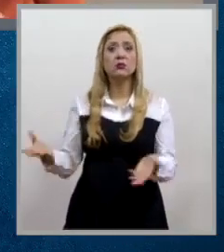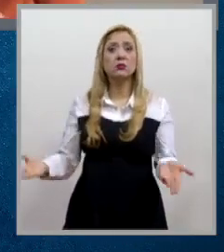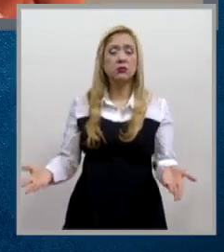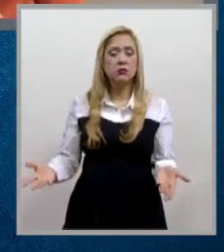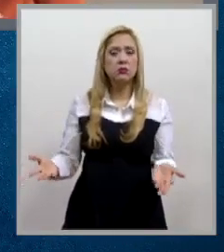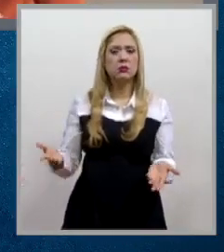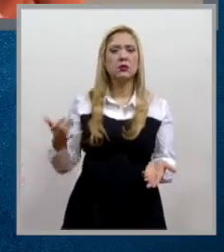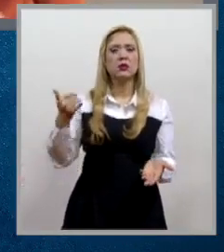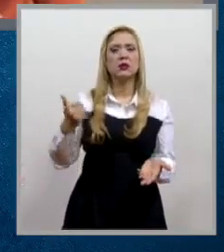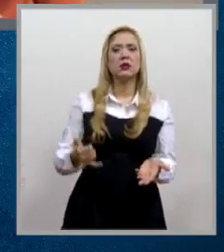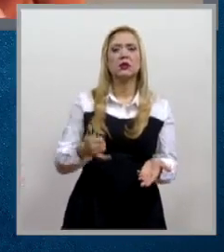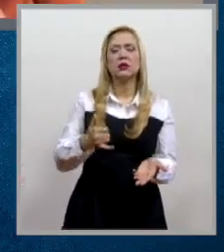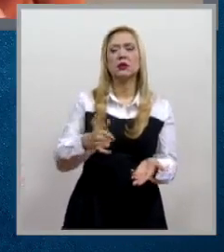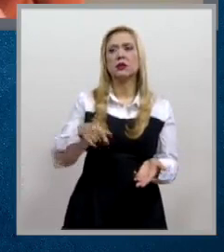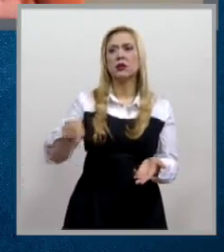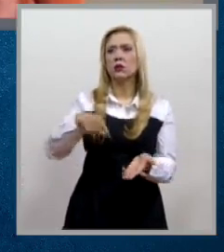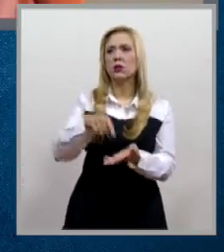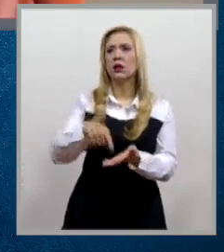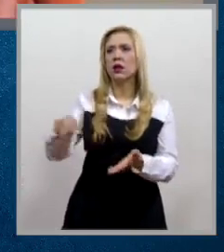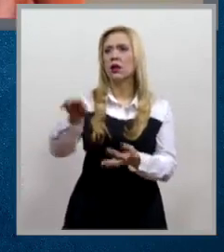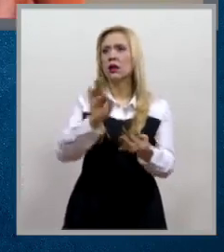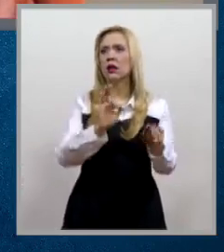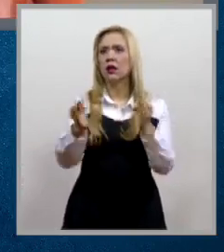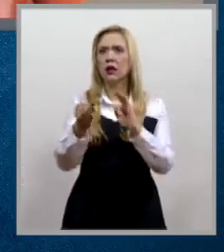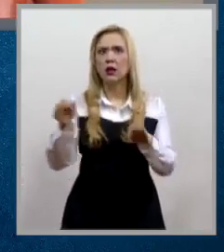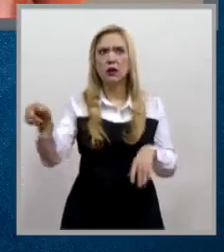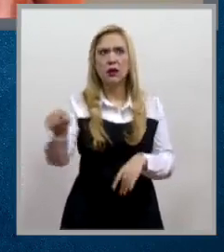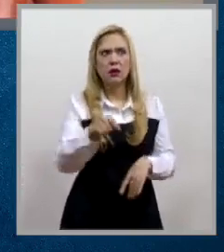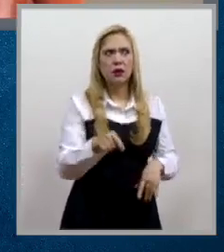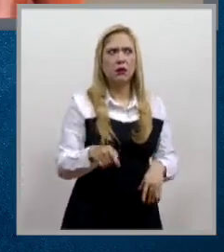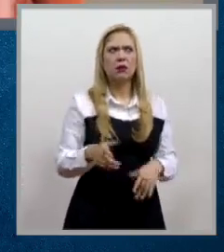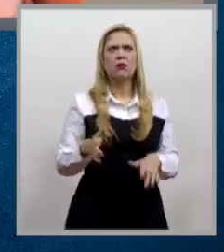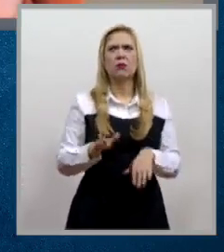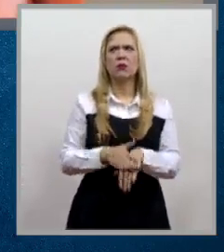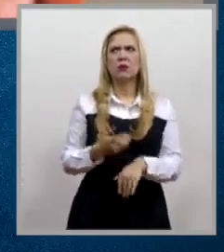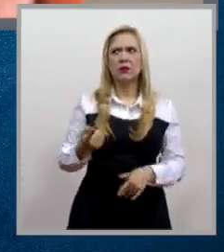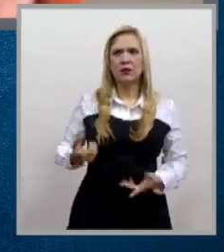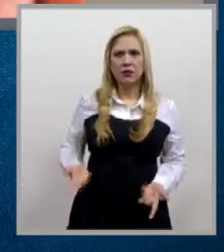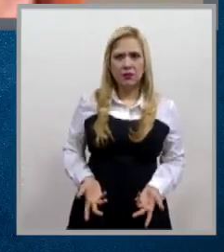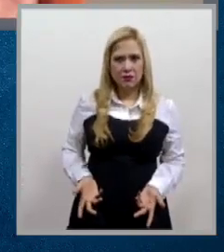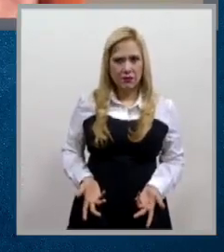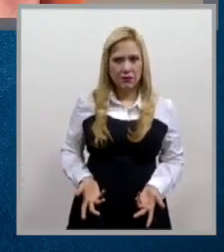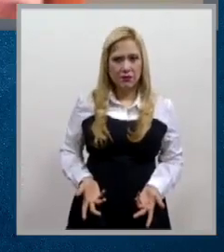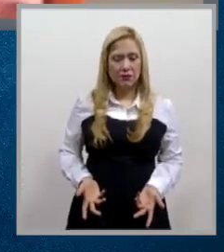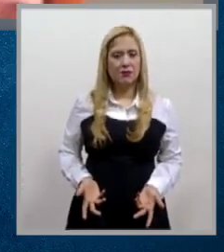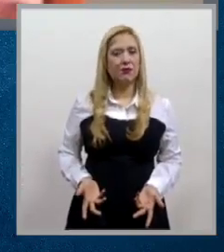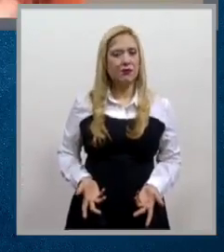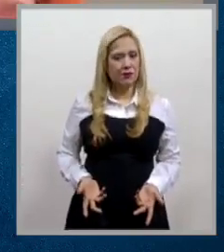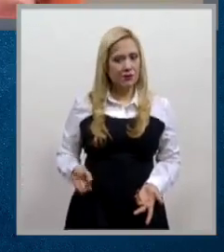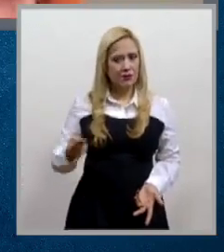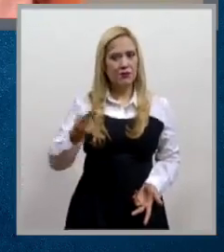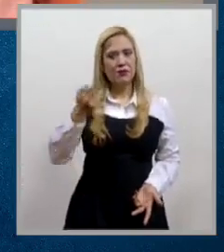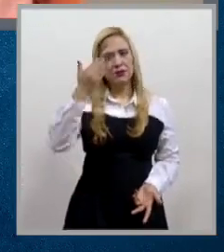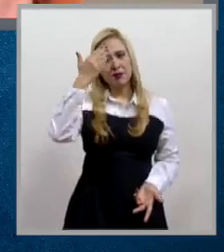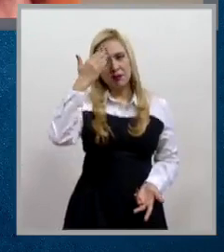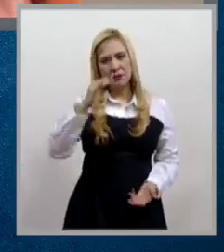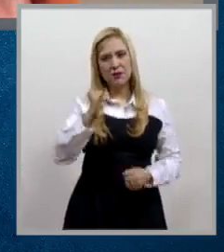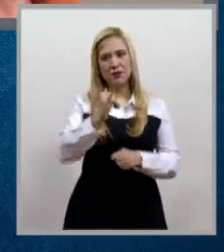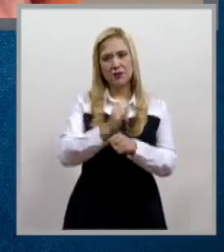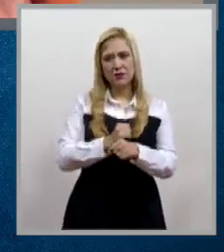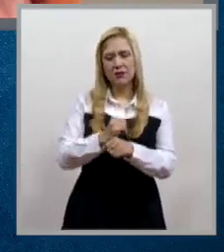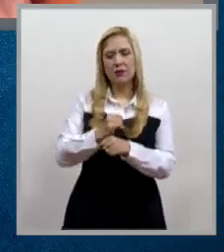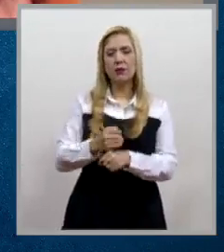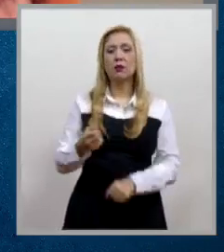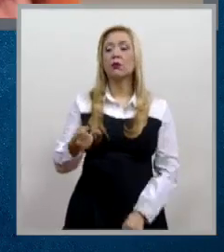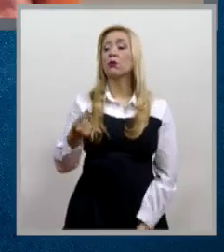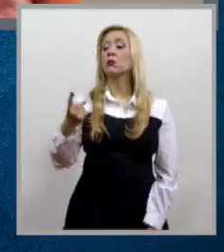factores geoespaciales asociados, ¿no? Entonces no es suficiente medir solamente el número